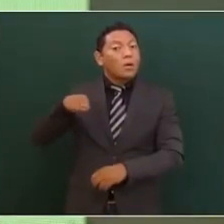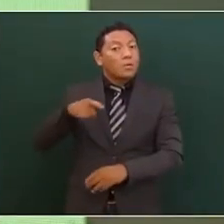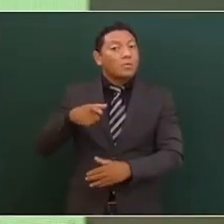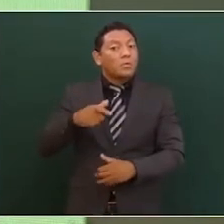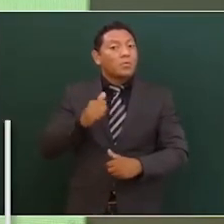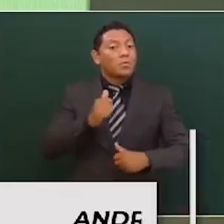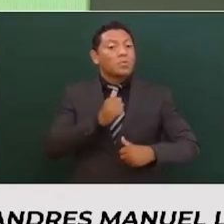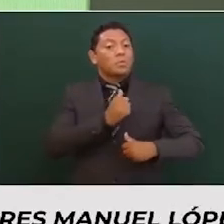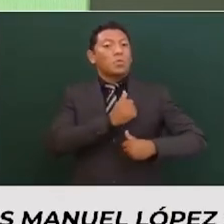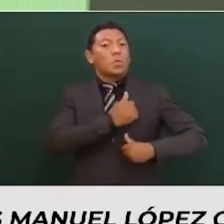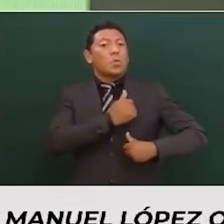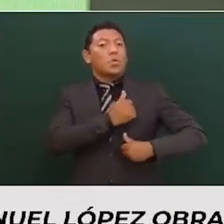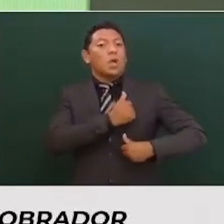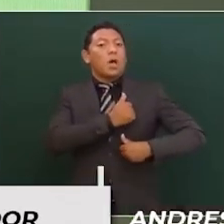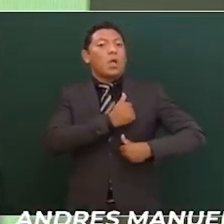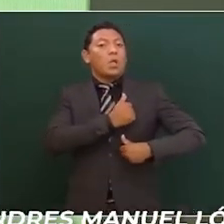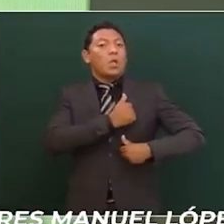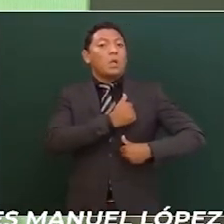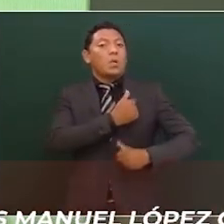Soldados del presidente.